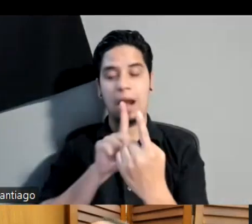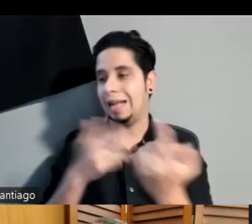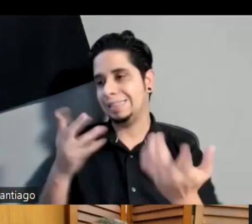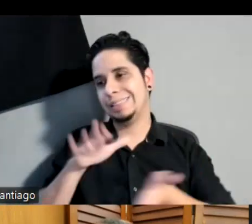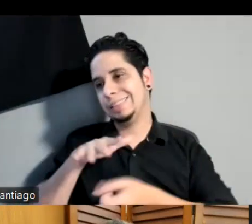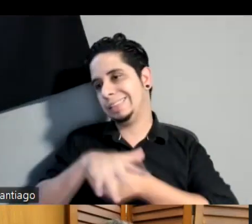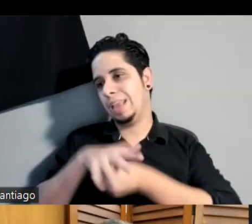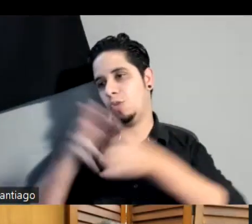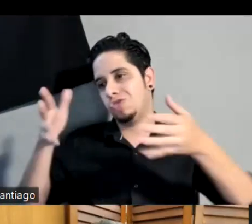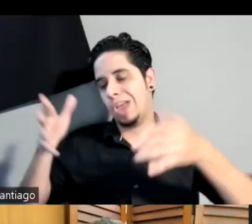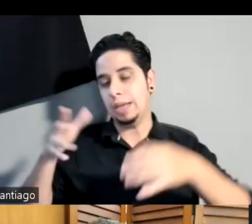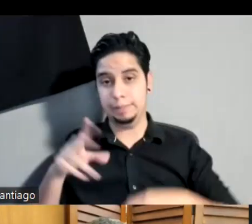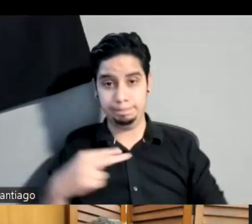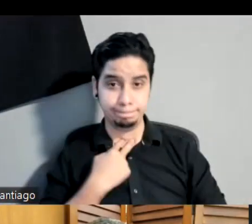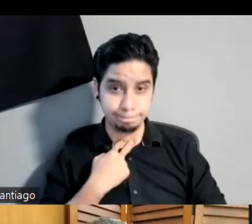se llenó.